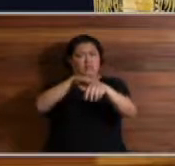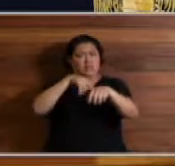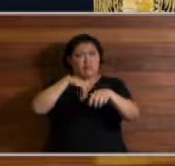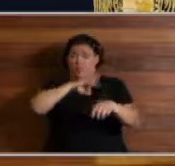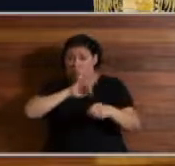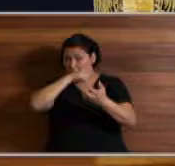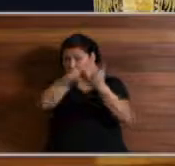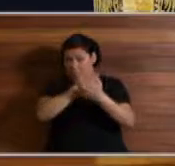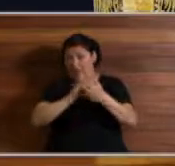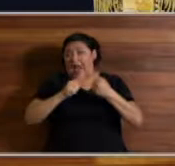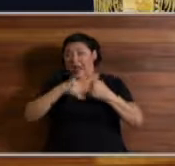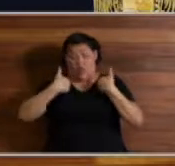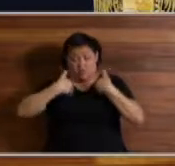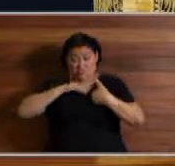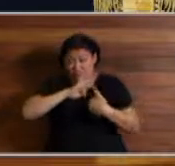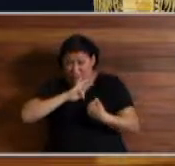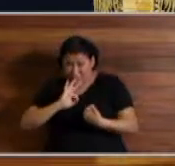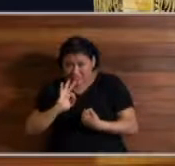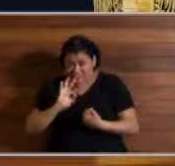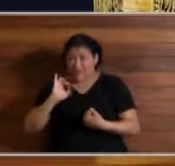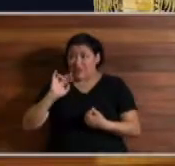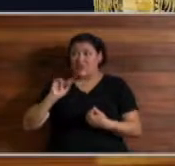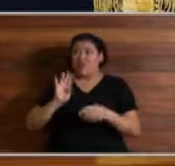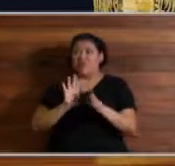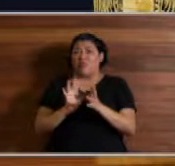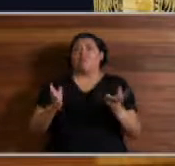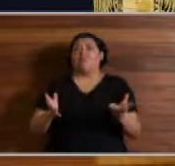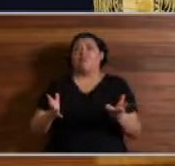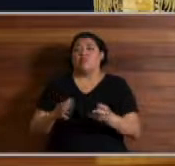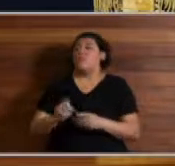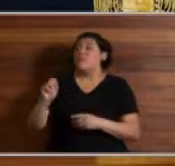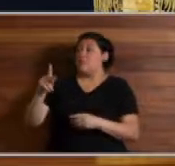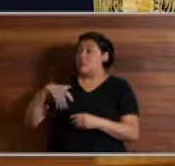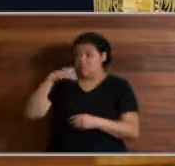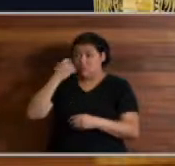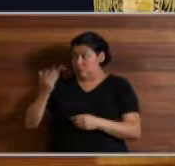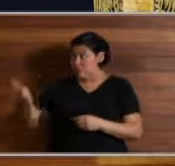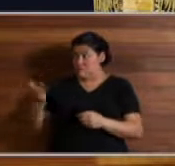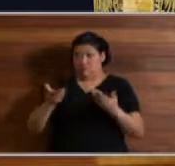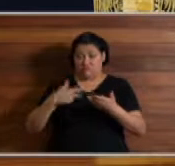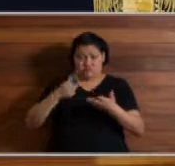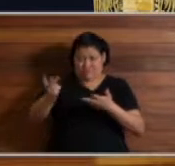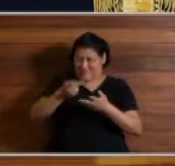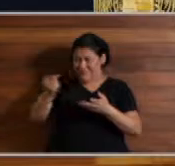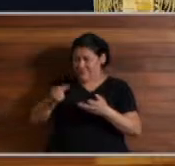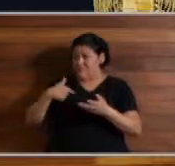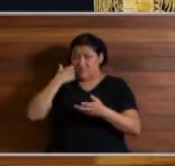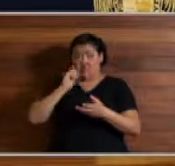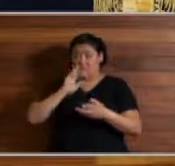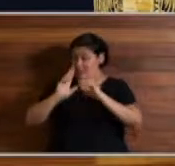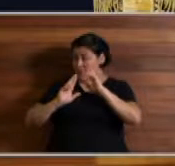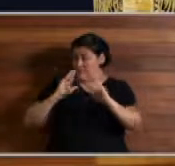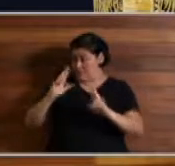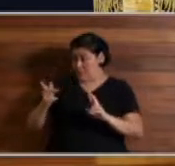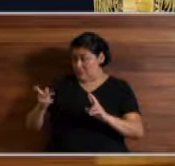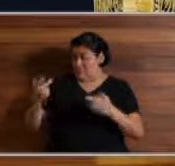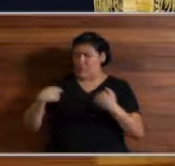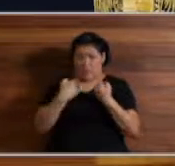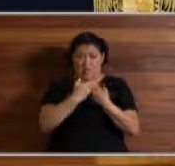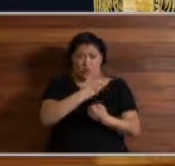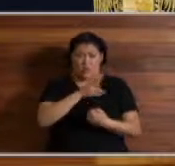presupuesto? Entonces, si alguien quiere contestar algunas de estas que acabo de leer y las tuyas también.